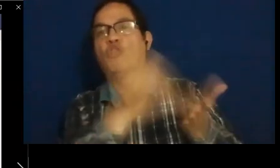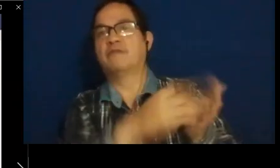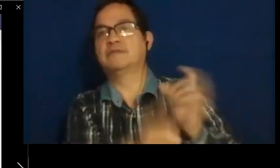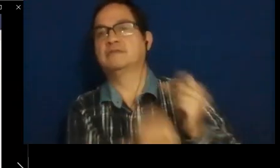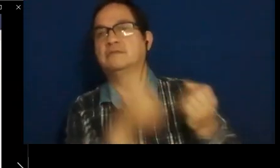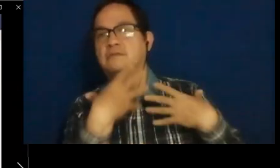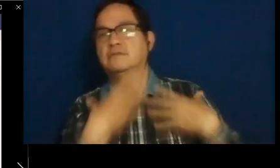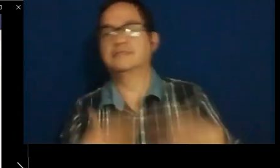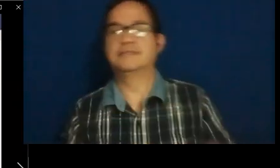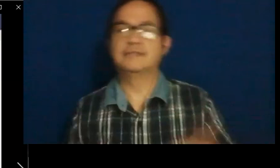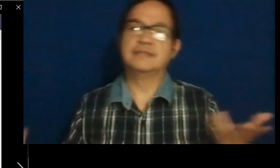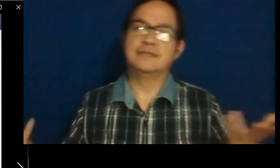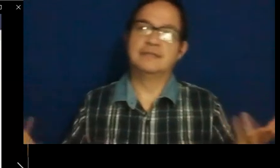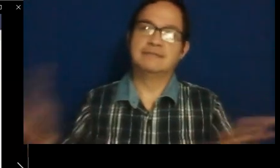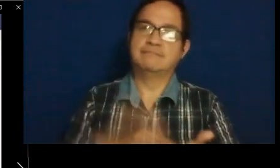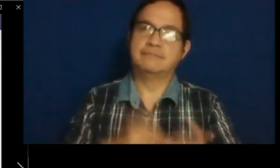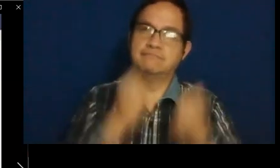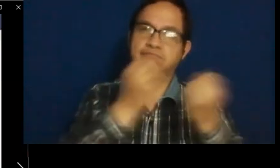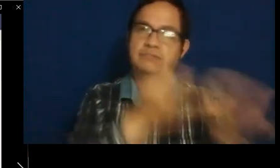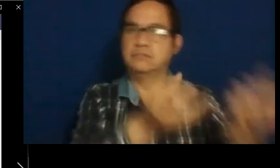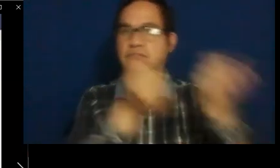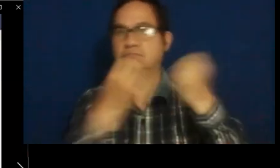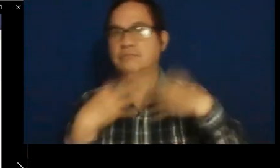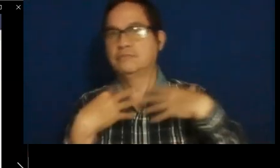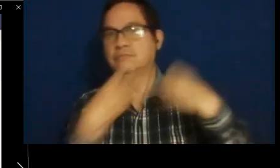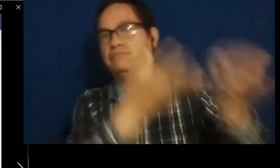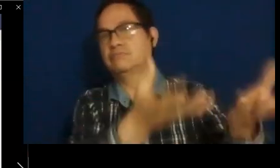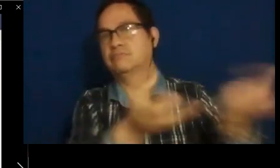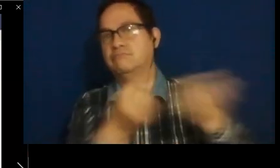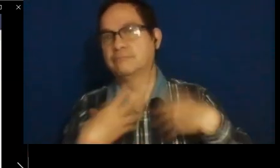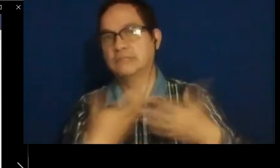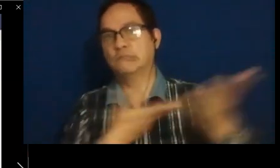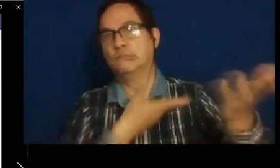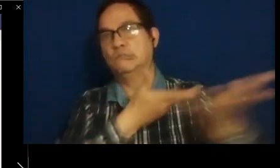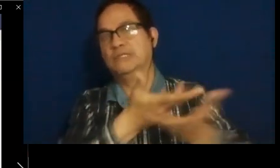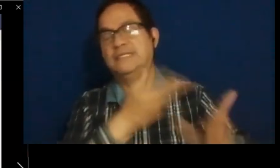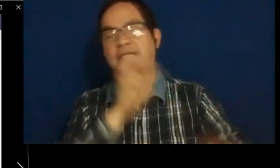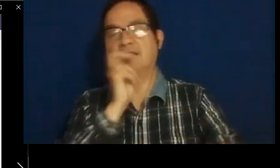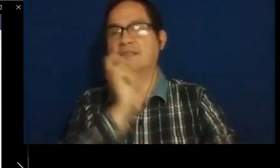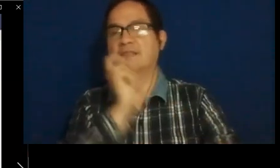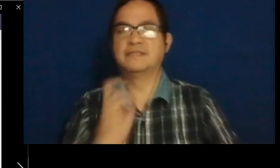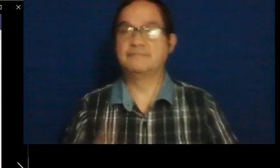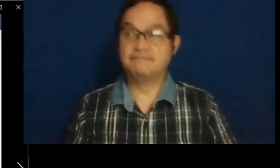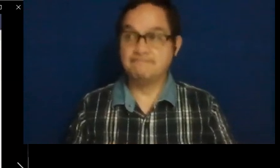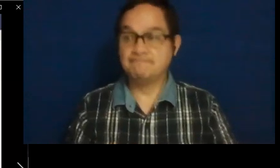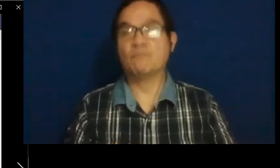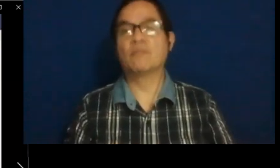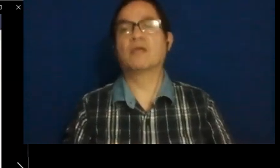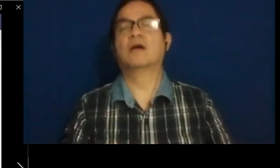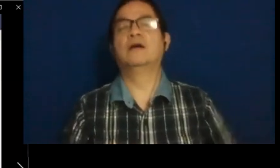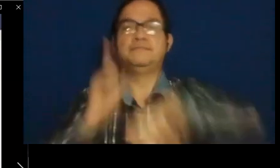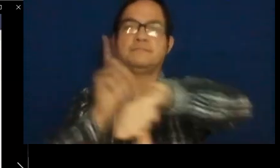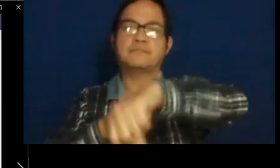y retroalimentártelo para volvértelo a enviar y que me lo vuelvas me lo devuelvas ya corregido, va a generar